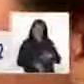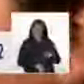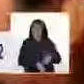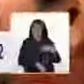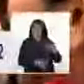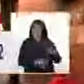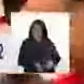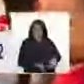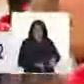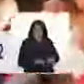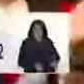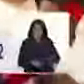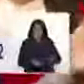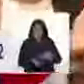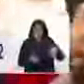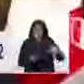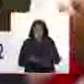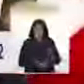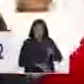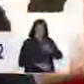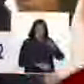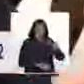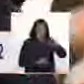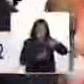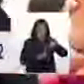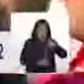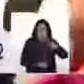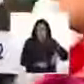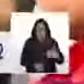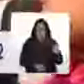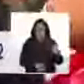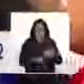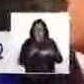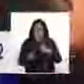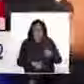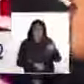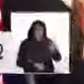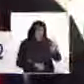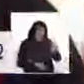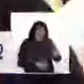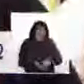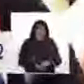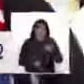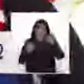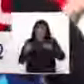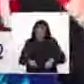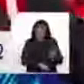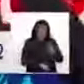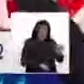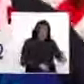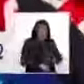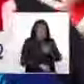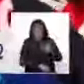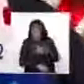normalizado el abastecimiento del producto. Ya están entrando 400 toneladas diarias al mercado. ¿Soles pueden encontrar limón? Sí, 2 soles,